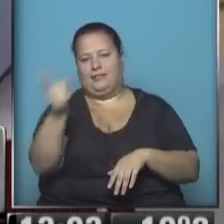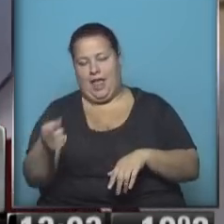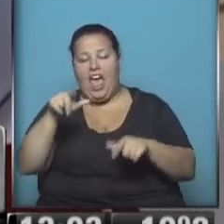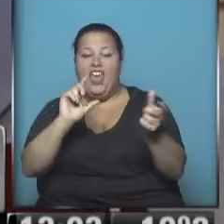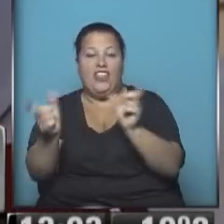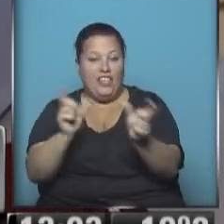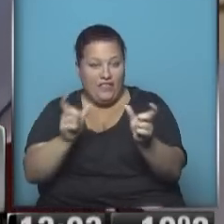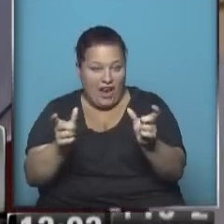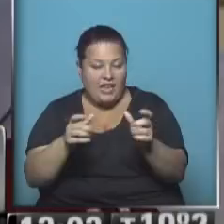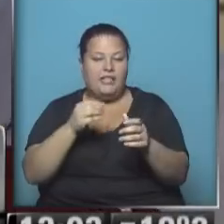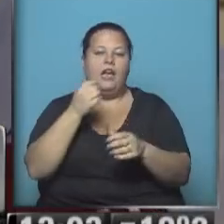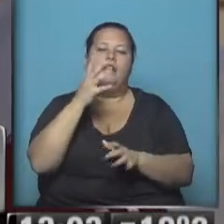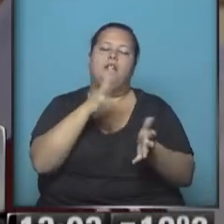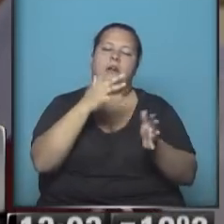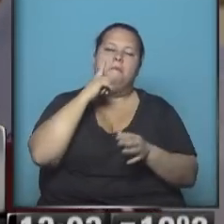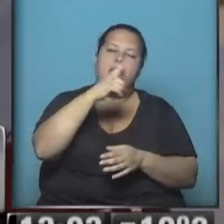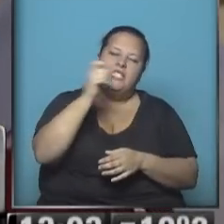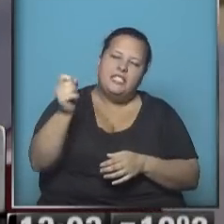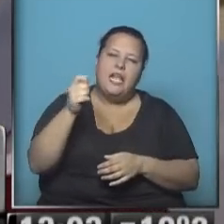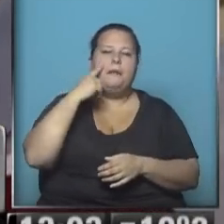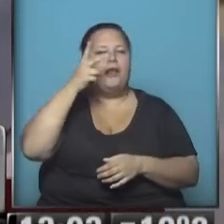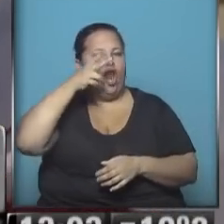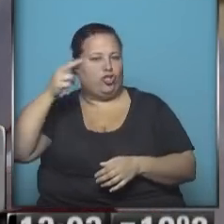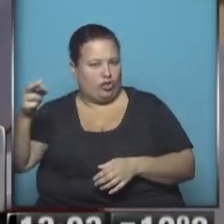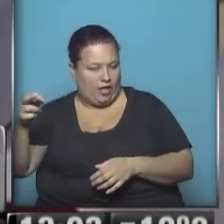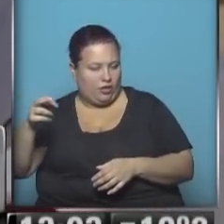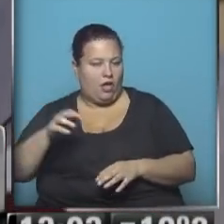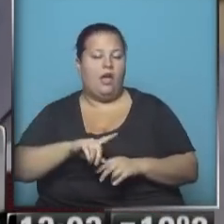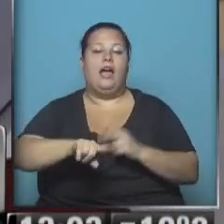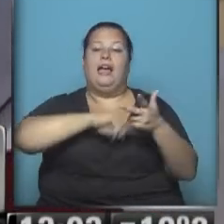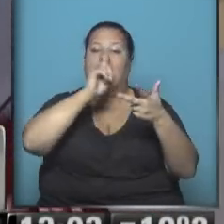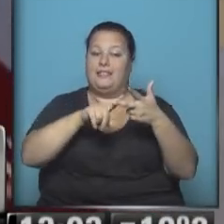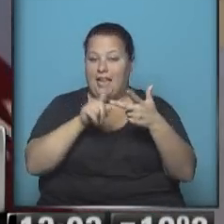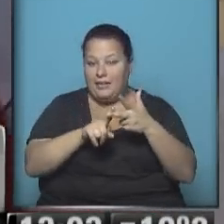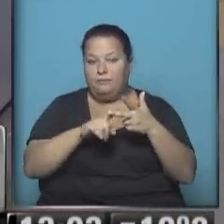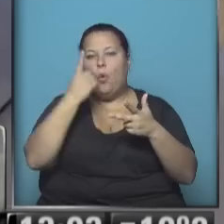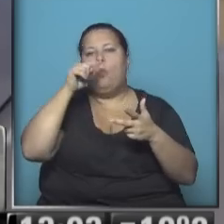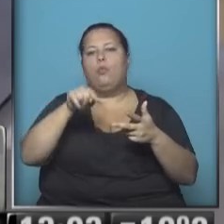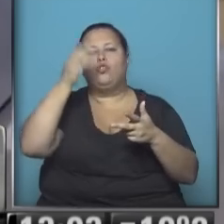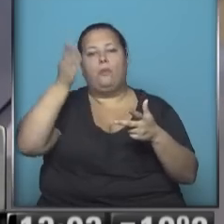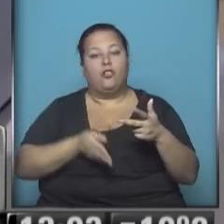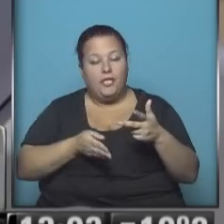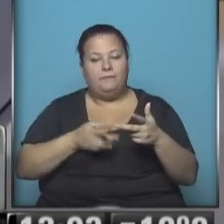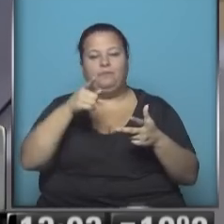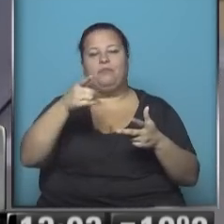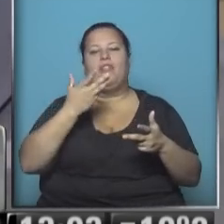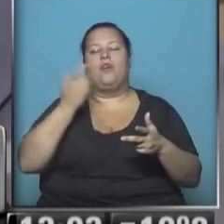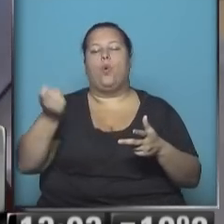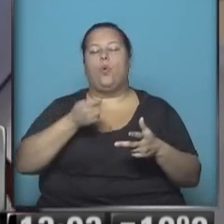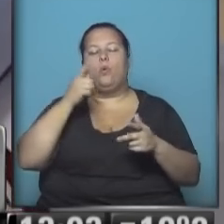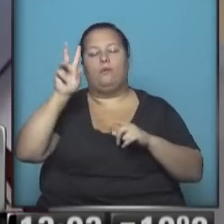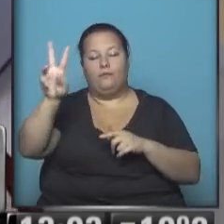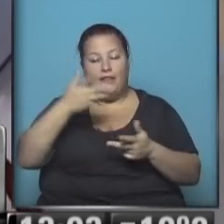en este momento es de entre 1.100 y 1.800. En tercer lugar y alrededor de un punto porcentual quedó el candidato del Frente Justicialista